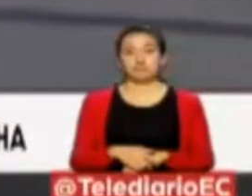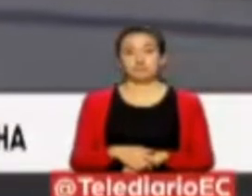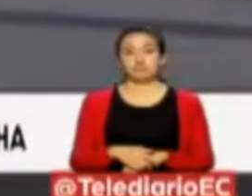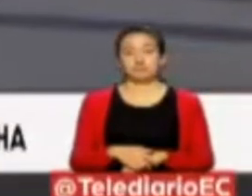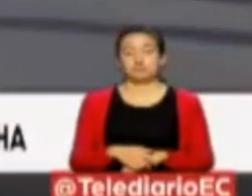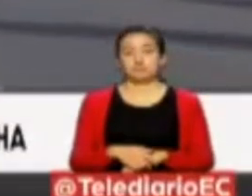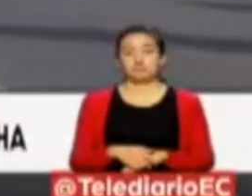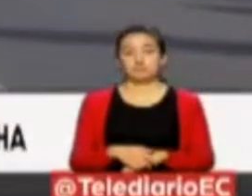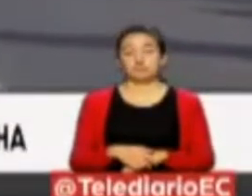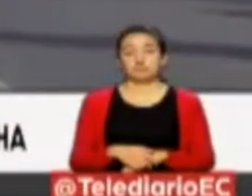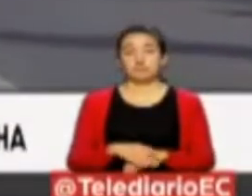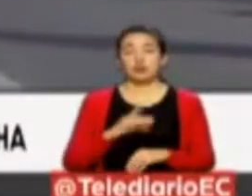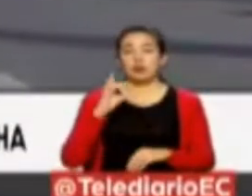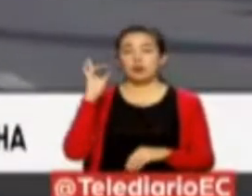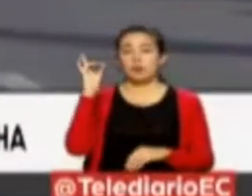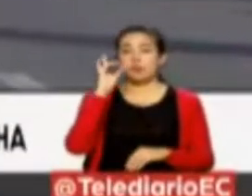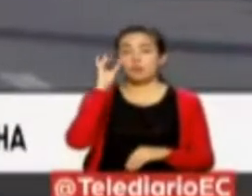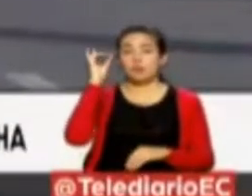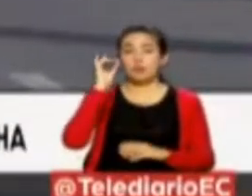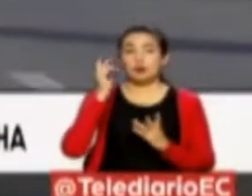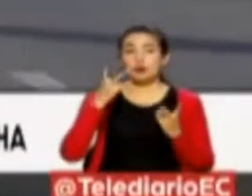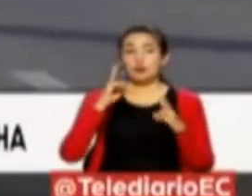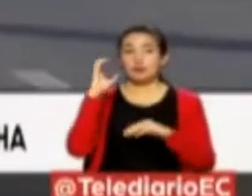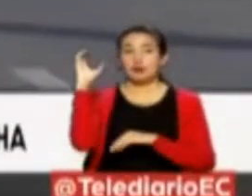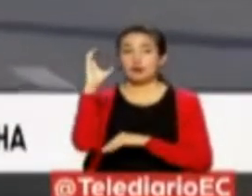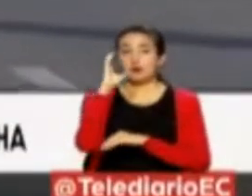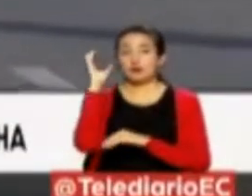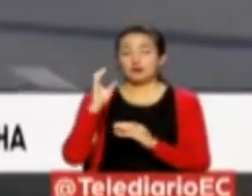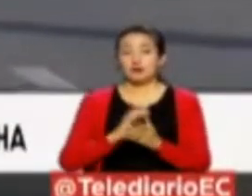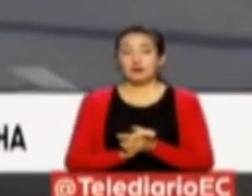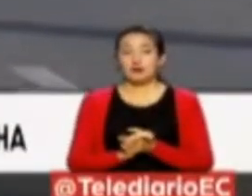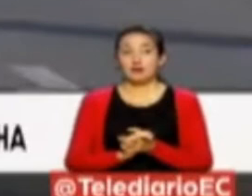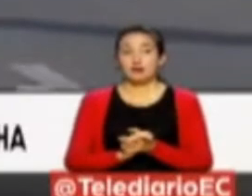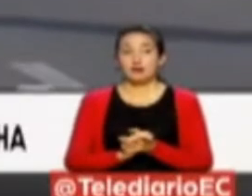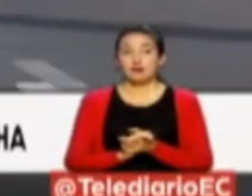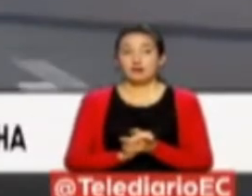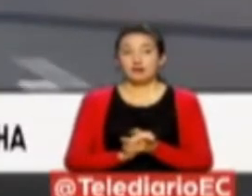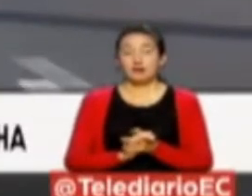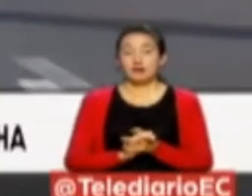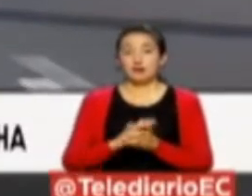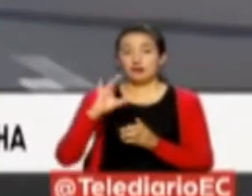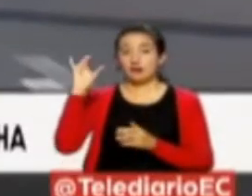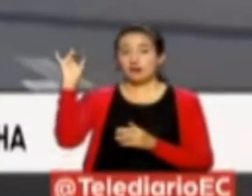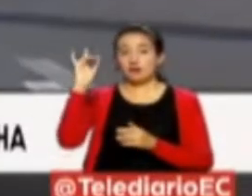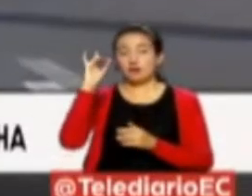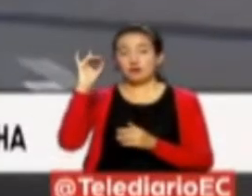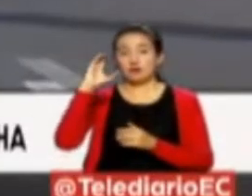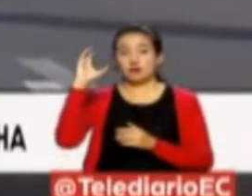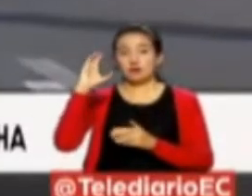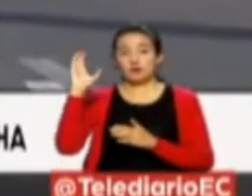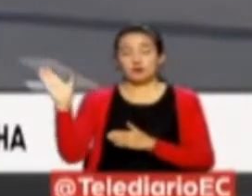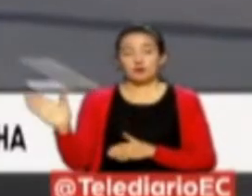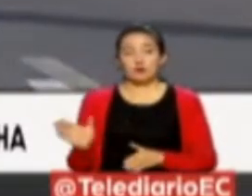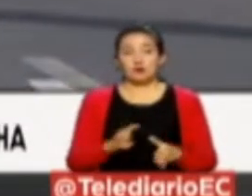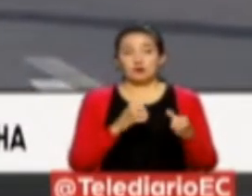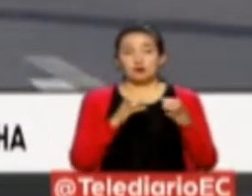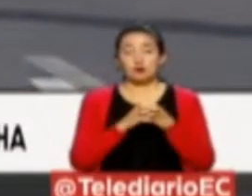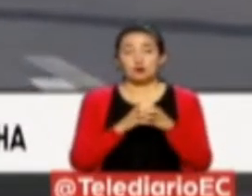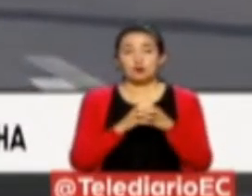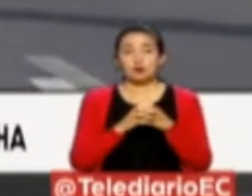y el colombiano al parecer bolivia y colombia encabeza el primero y segundo lugar